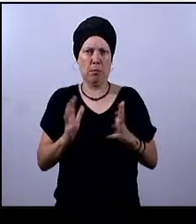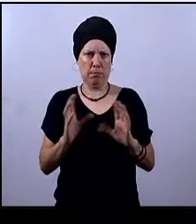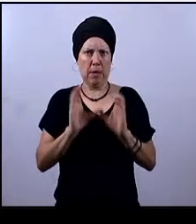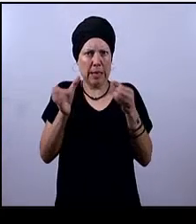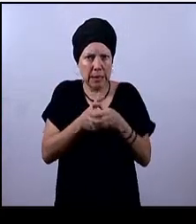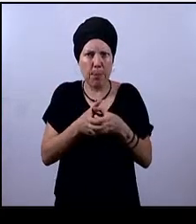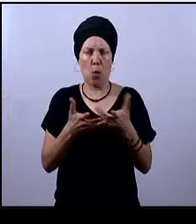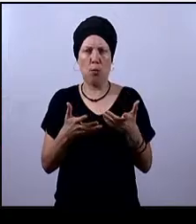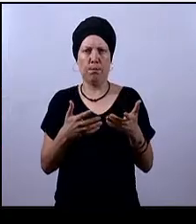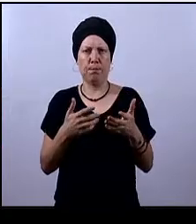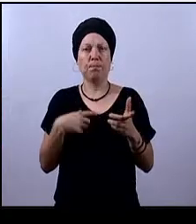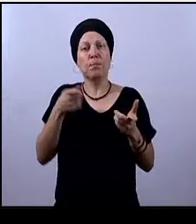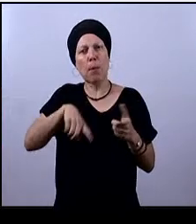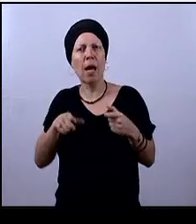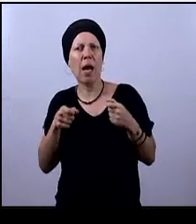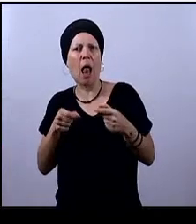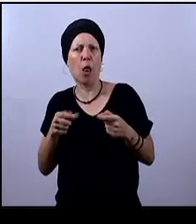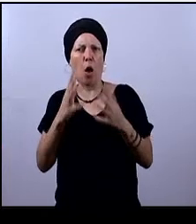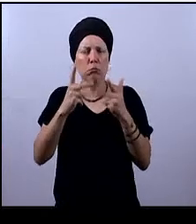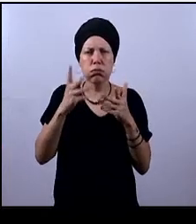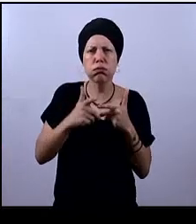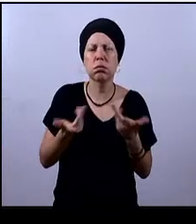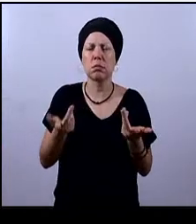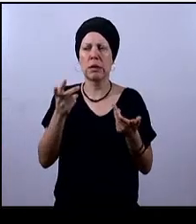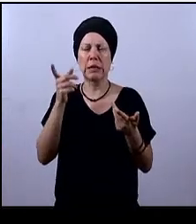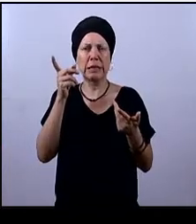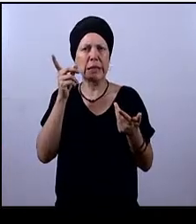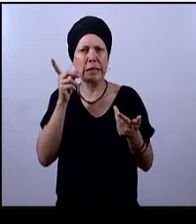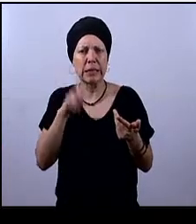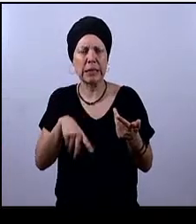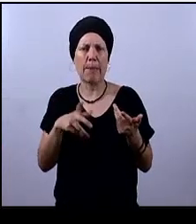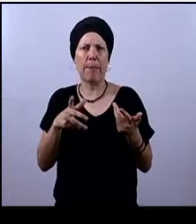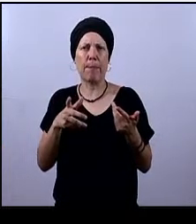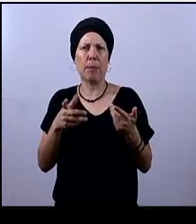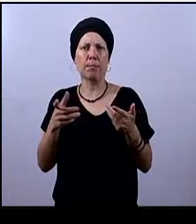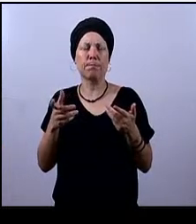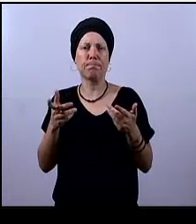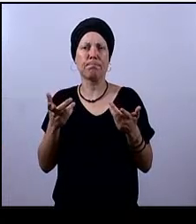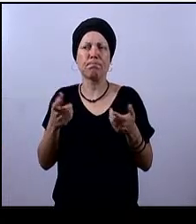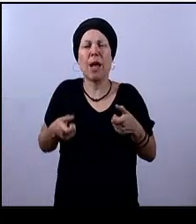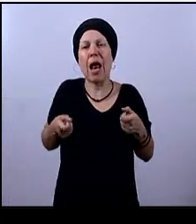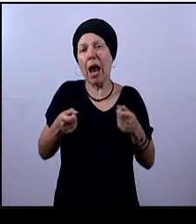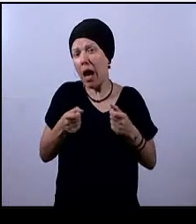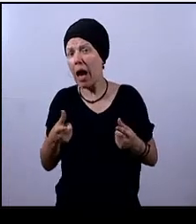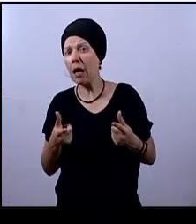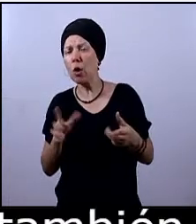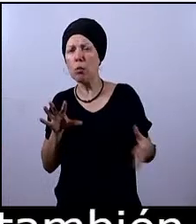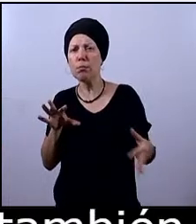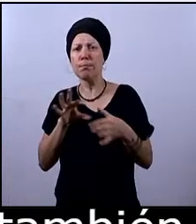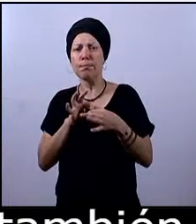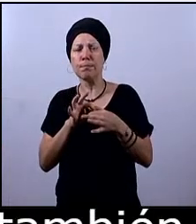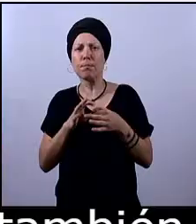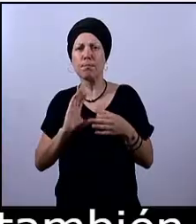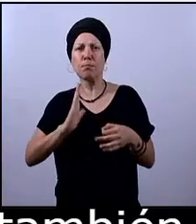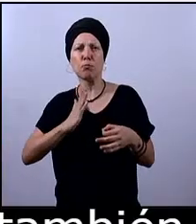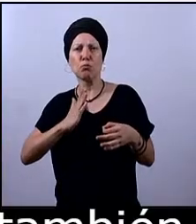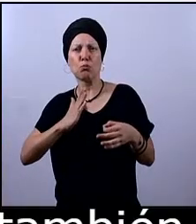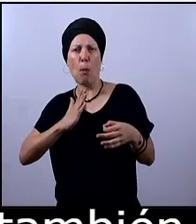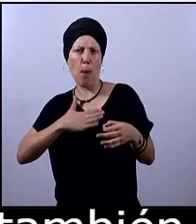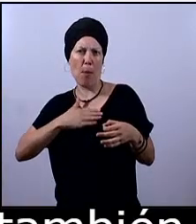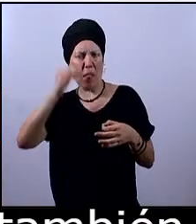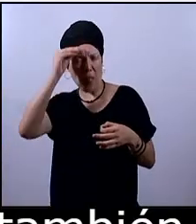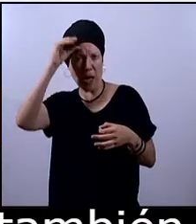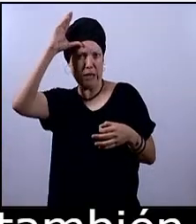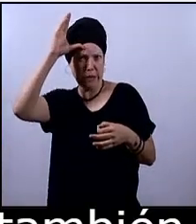equipos, a gastos administrativos y también a partidas a gastos relacionados con la propiedad